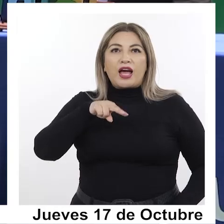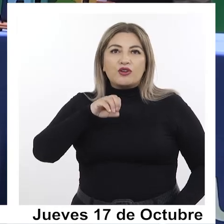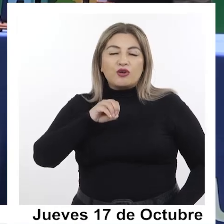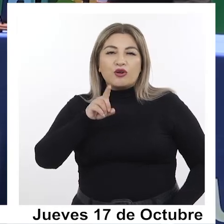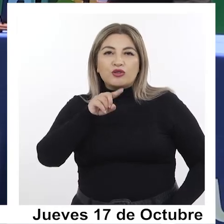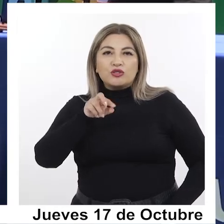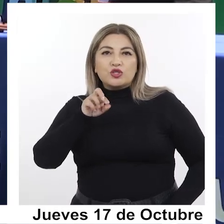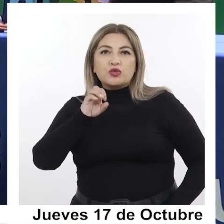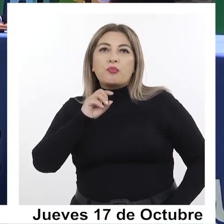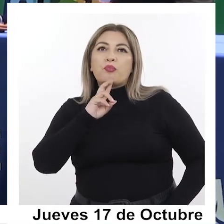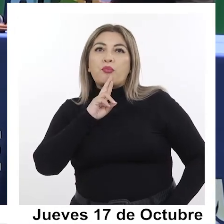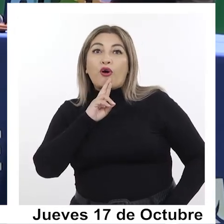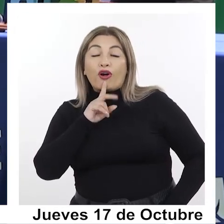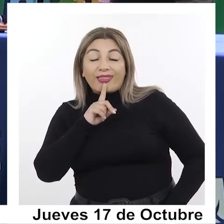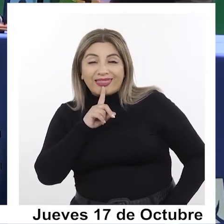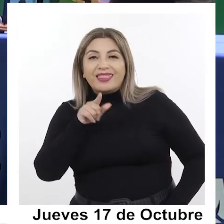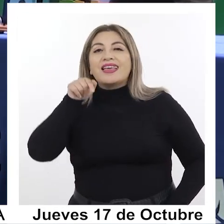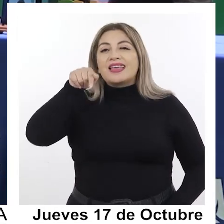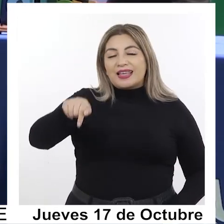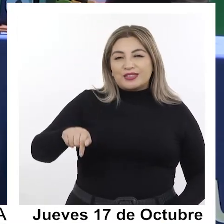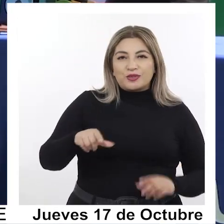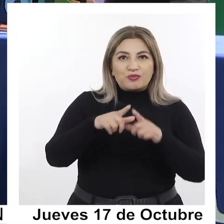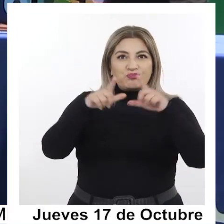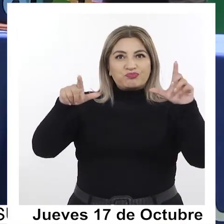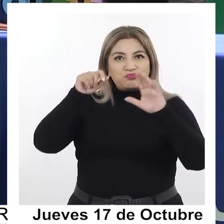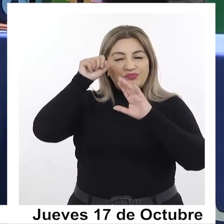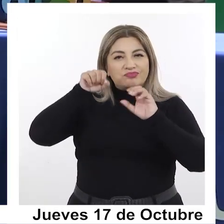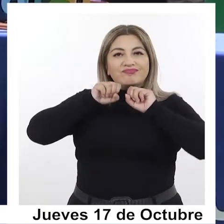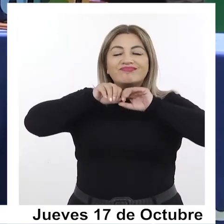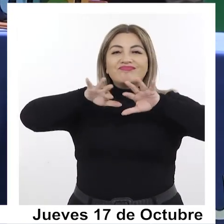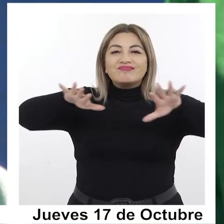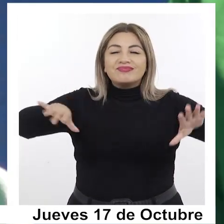mundo, lo que sin duda es una gran plataforma